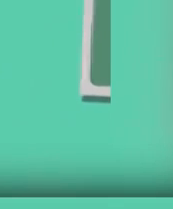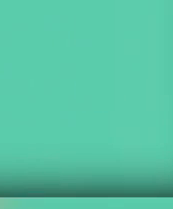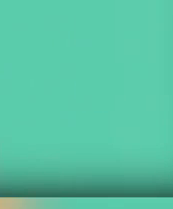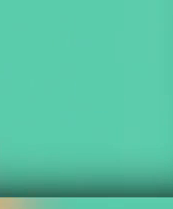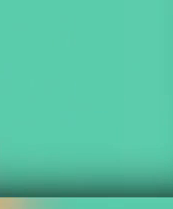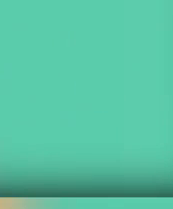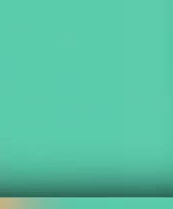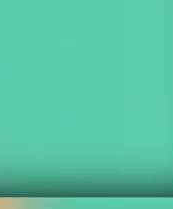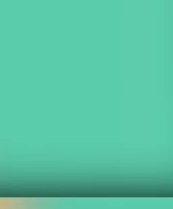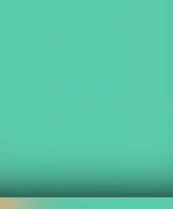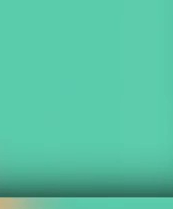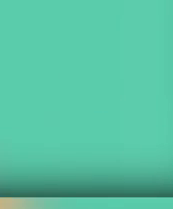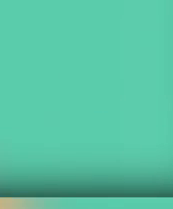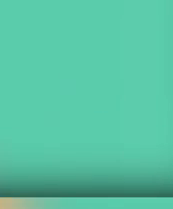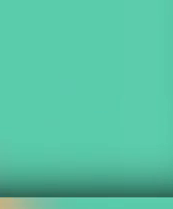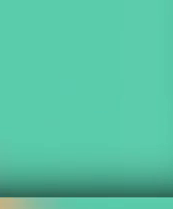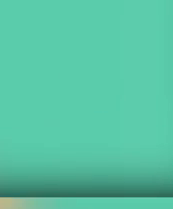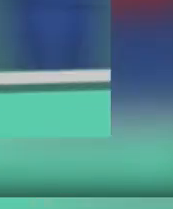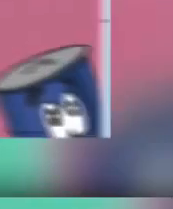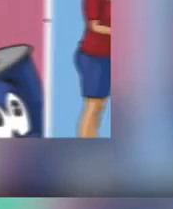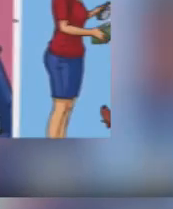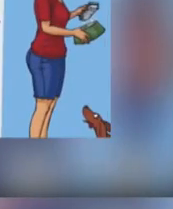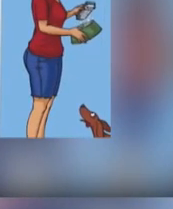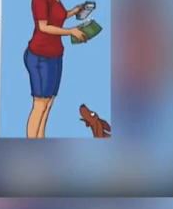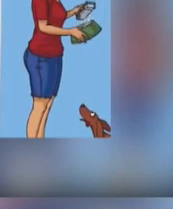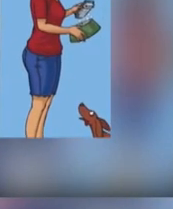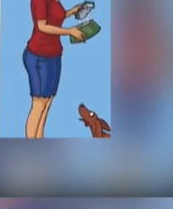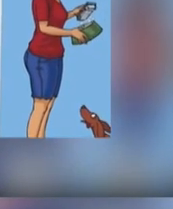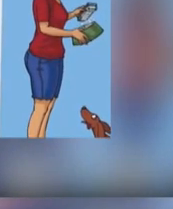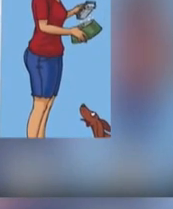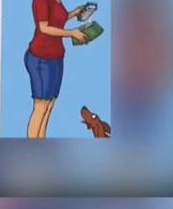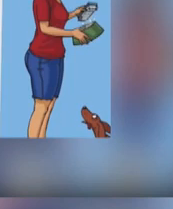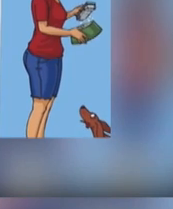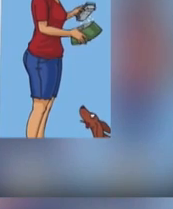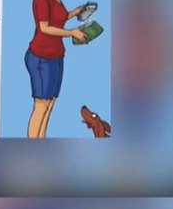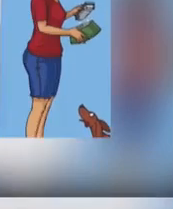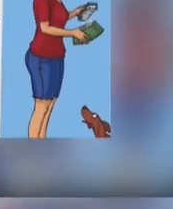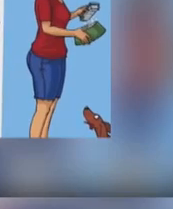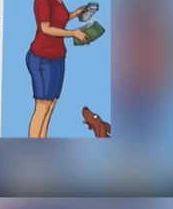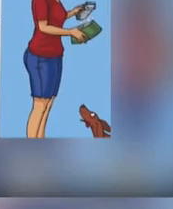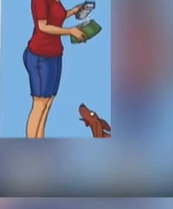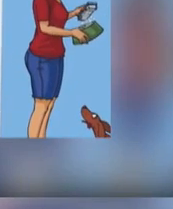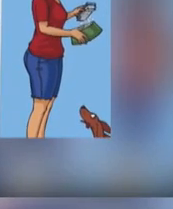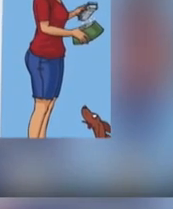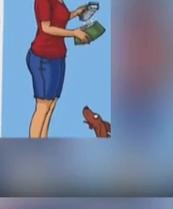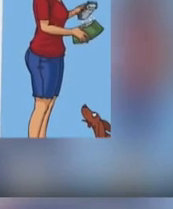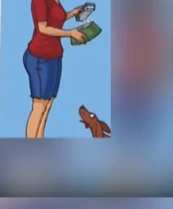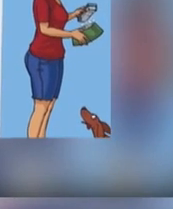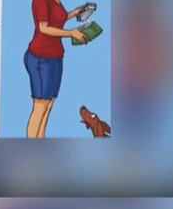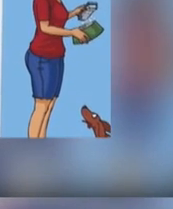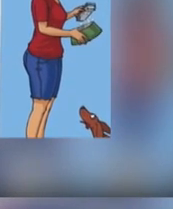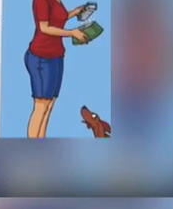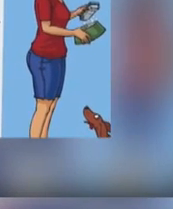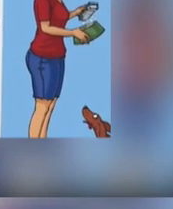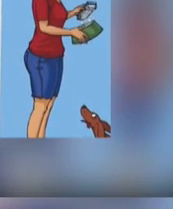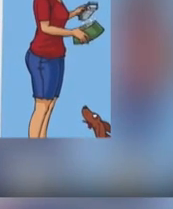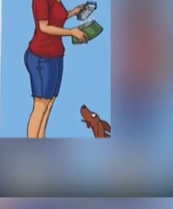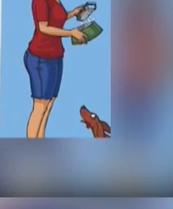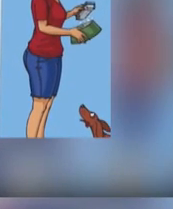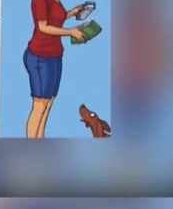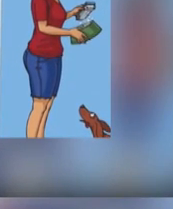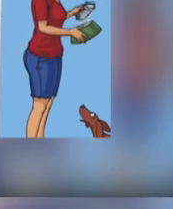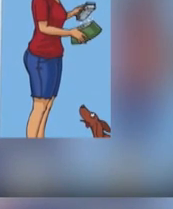fiebre, dolores musculares, malestar general y decaimiento. Evita que se acumule agua en envases. Cepilla fuerte el